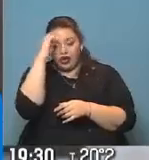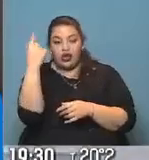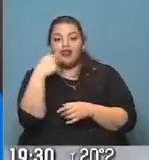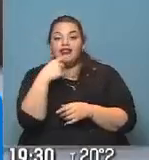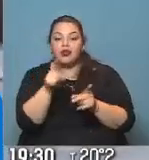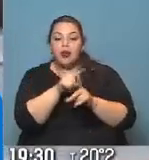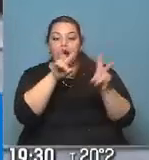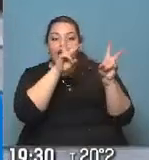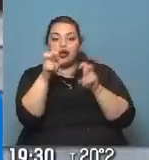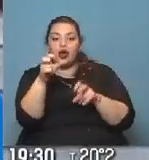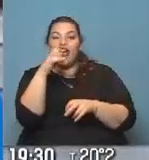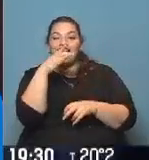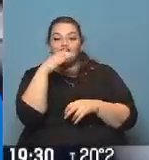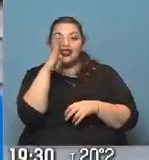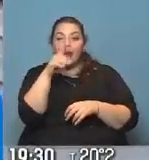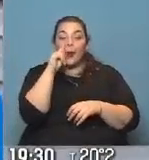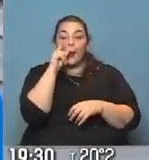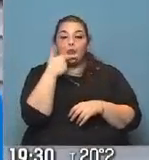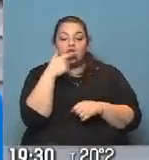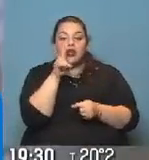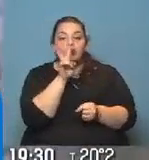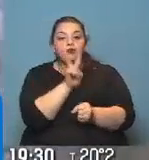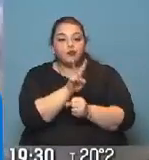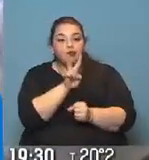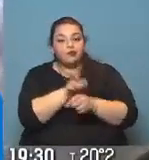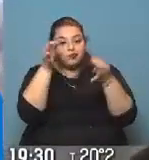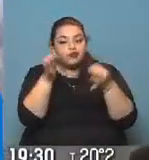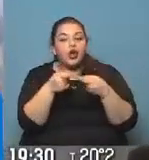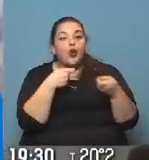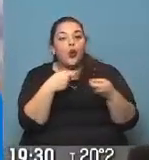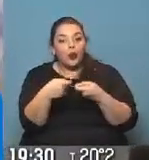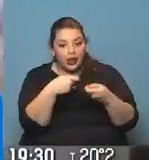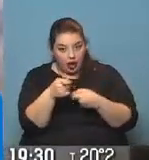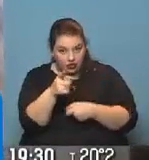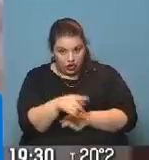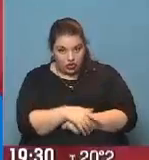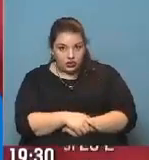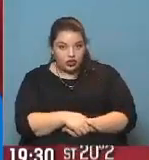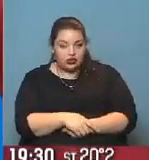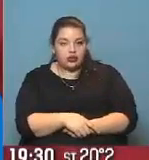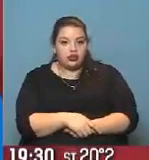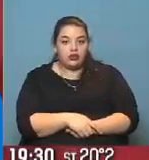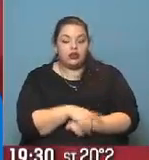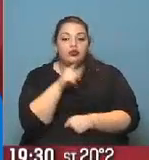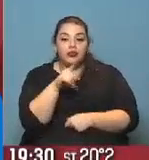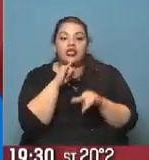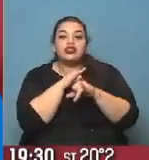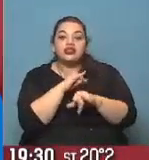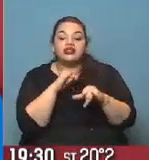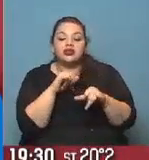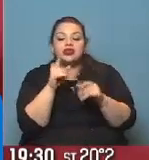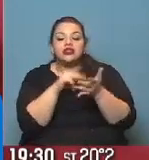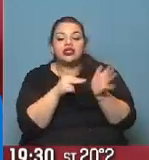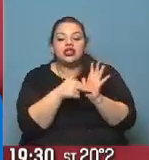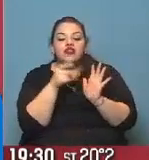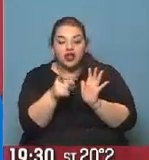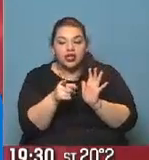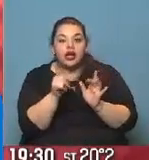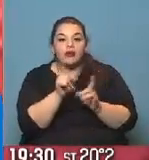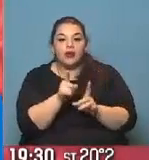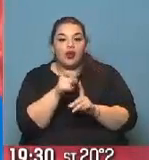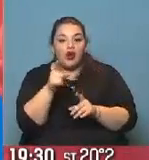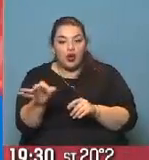artículo 14 bis una protección operativa a las jubilaciones y pensiones, lo que significa asegurar a los beneficiarios un nivel de